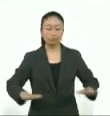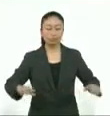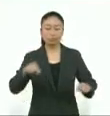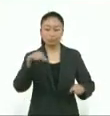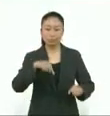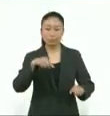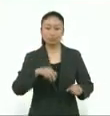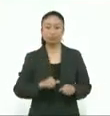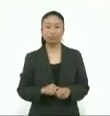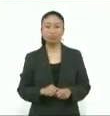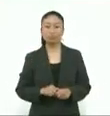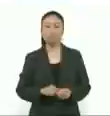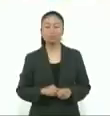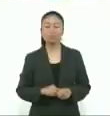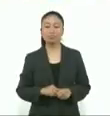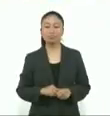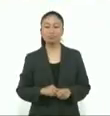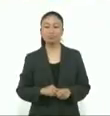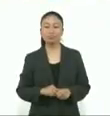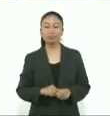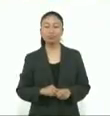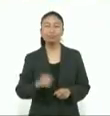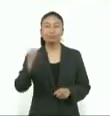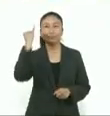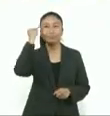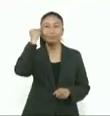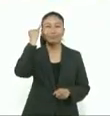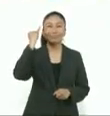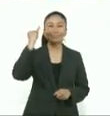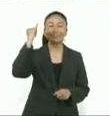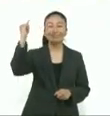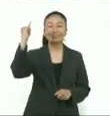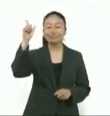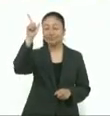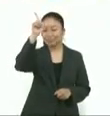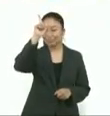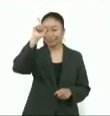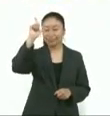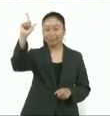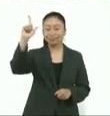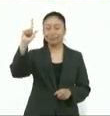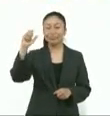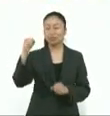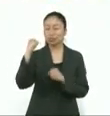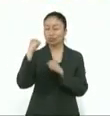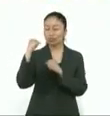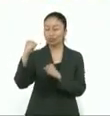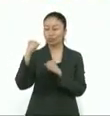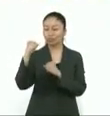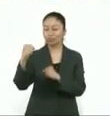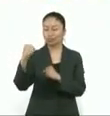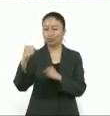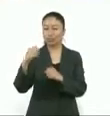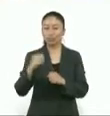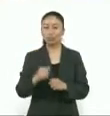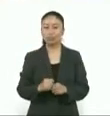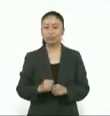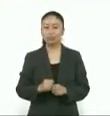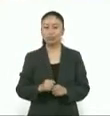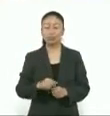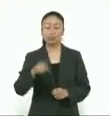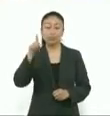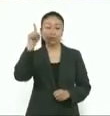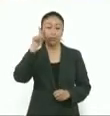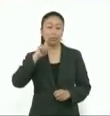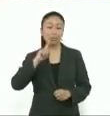República, abrazadas por los ideales y el espíritu de lucha de aquellas mujeres que han